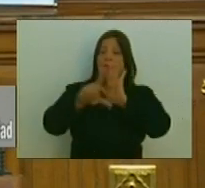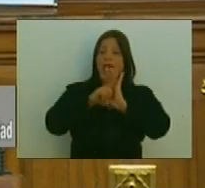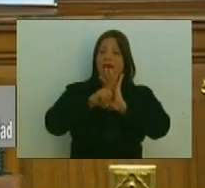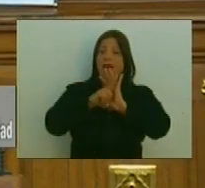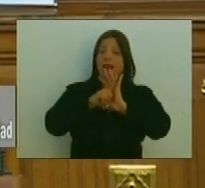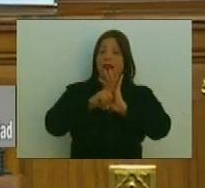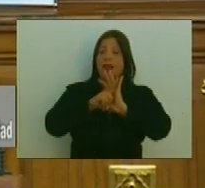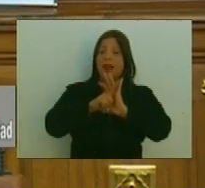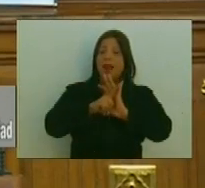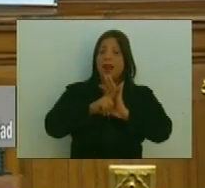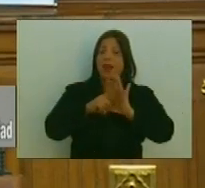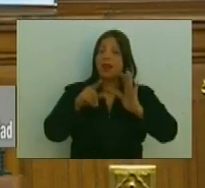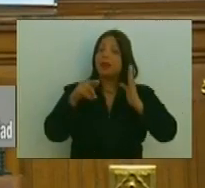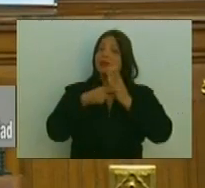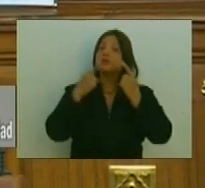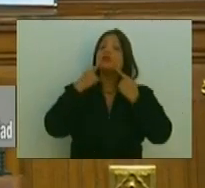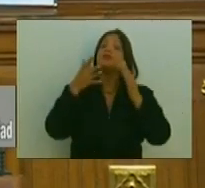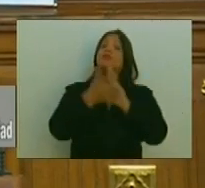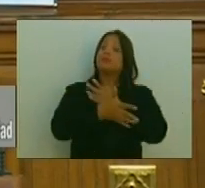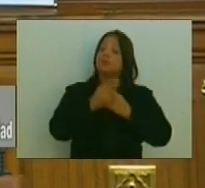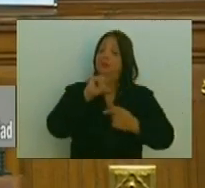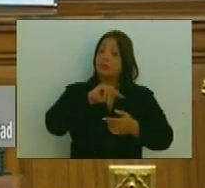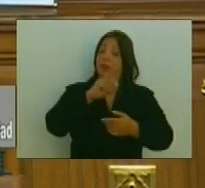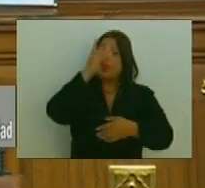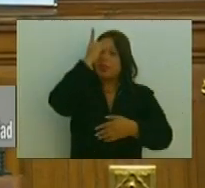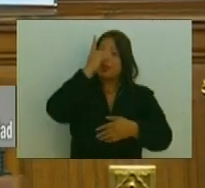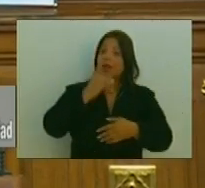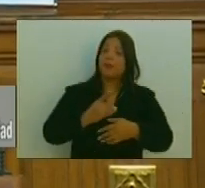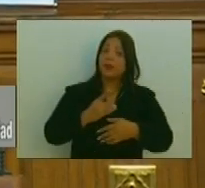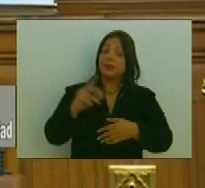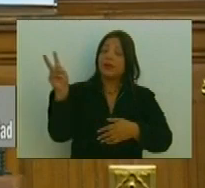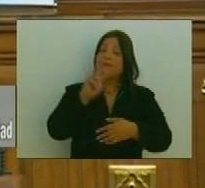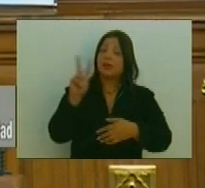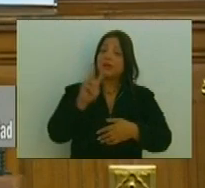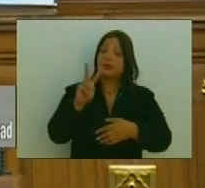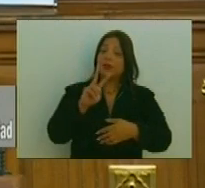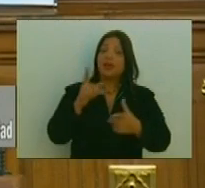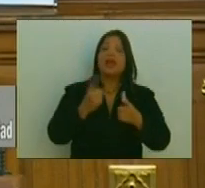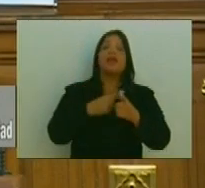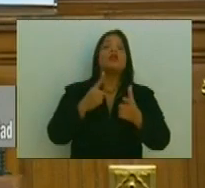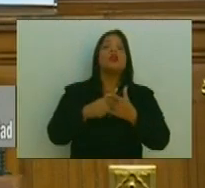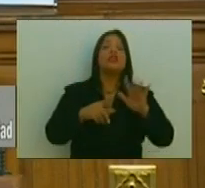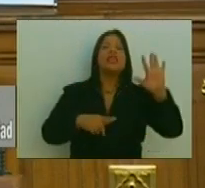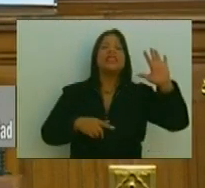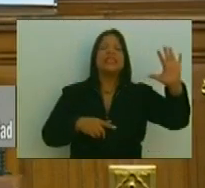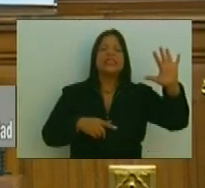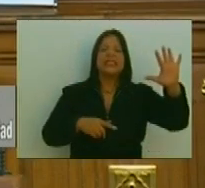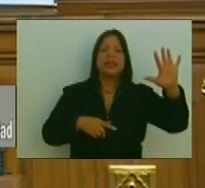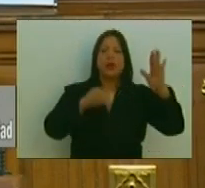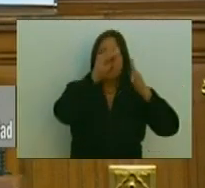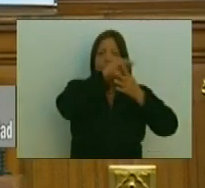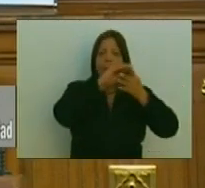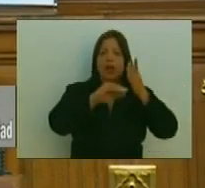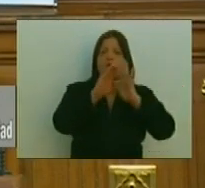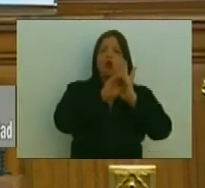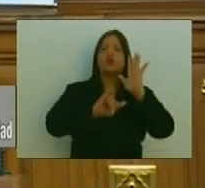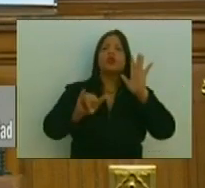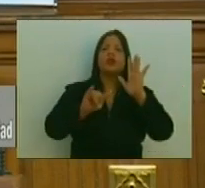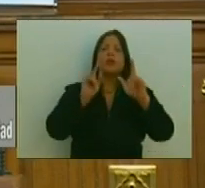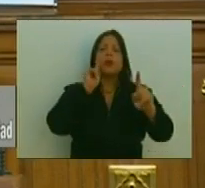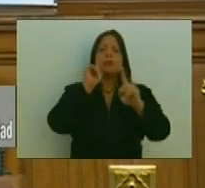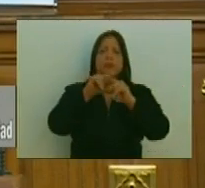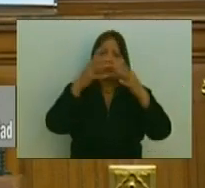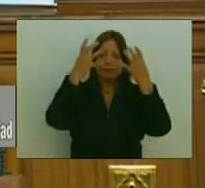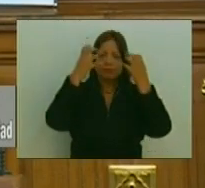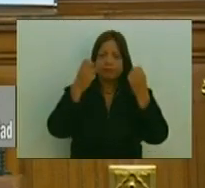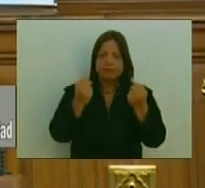para la transversalización de la discapacidad en Venezuela. De manera que con esos 5 ejes constituyentes nosotros pretendemos